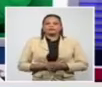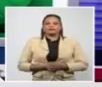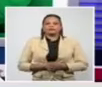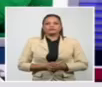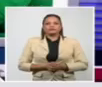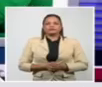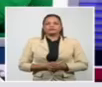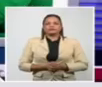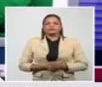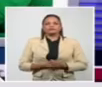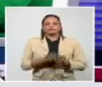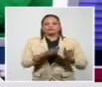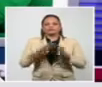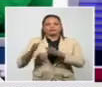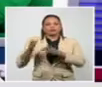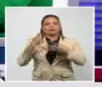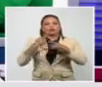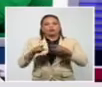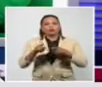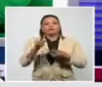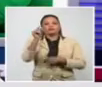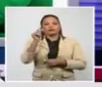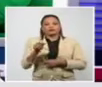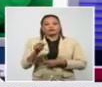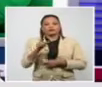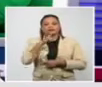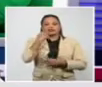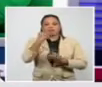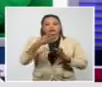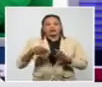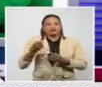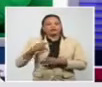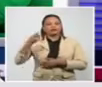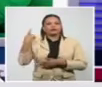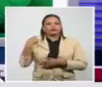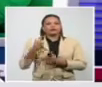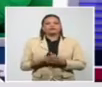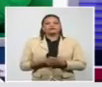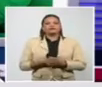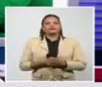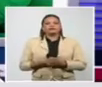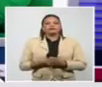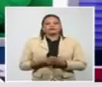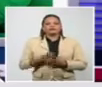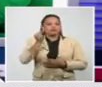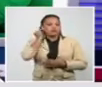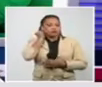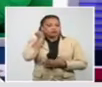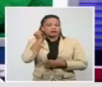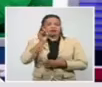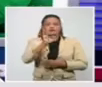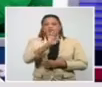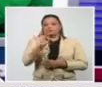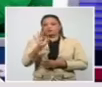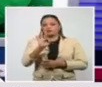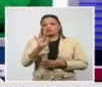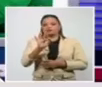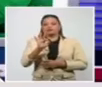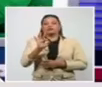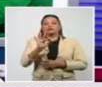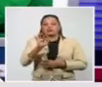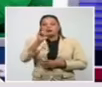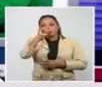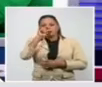La otra paciente que fallece en el día de ayer es una paciente de 88 años de edad, de aquí,